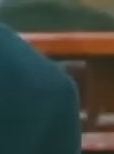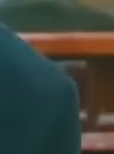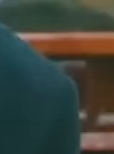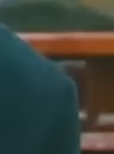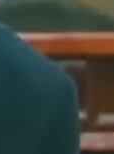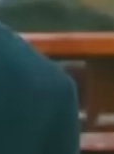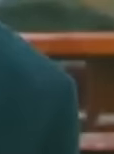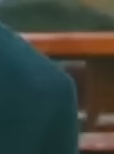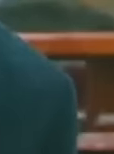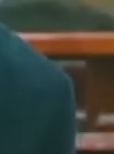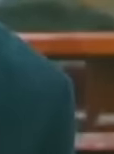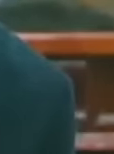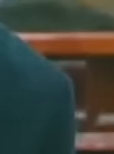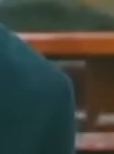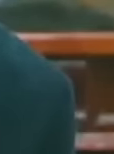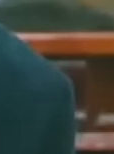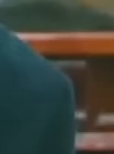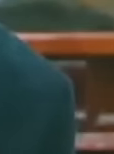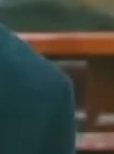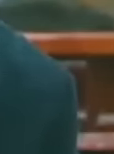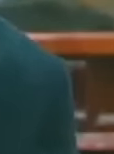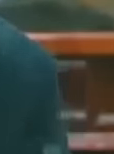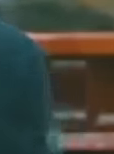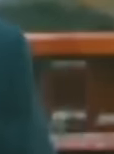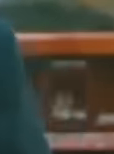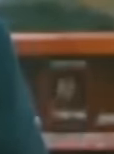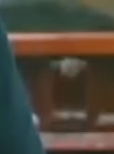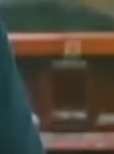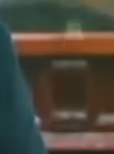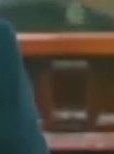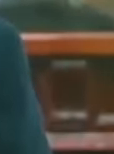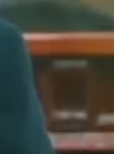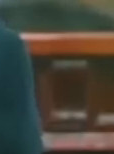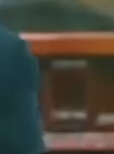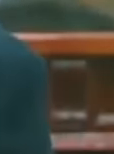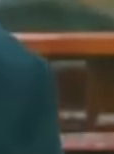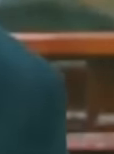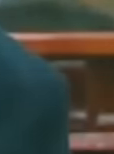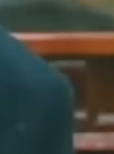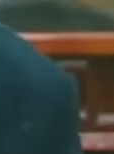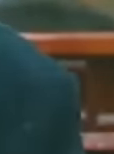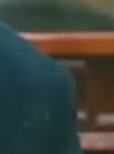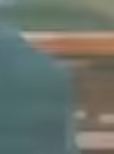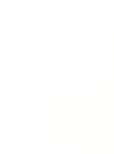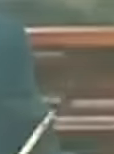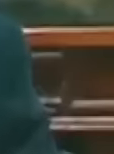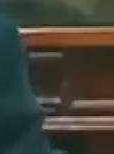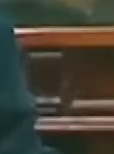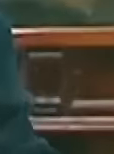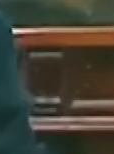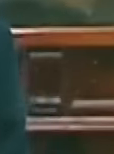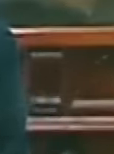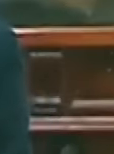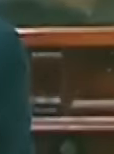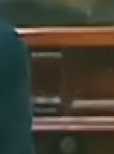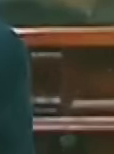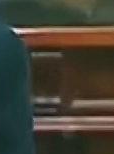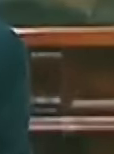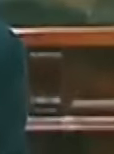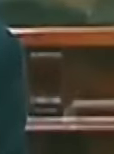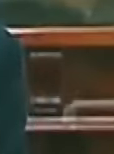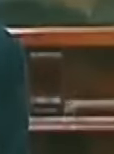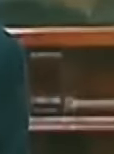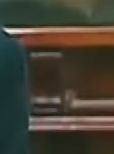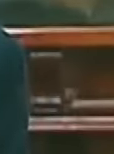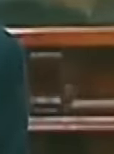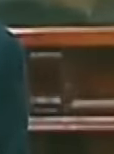nuevo modelo político, económico, social, cultural. Claro, pero ese